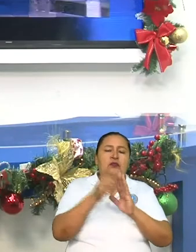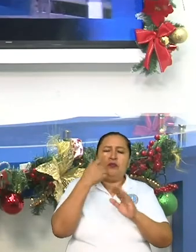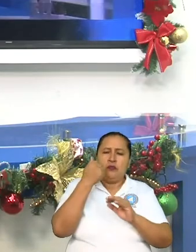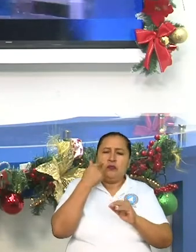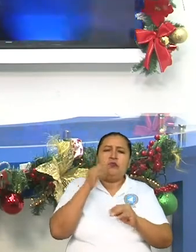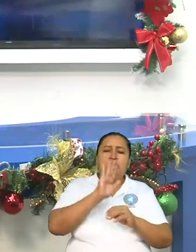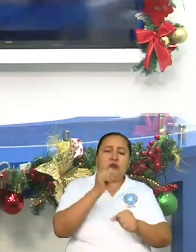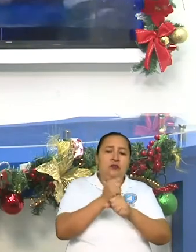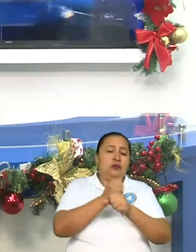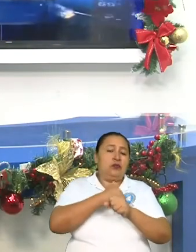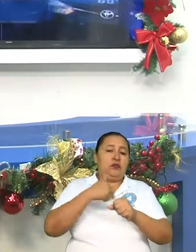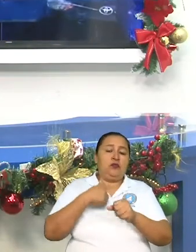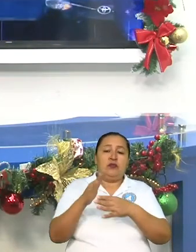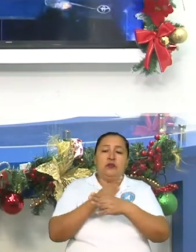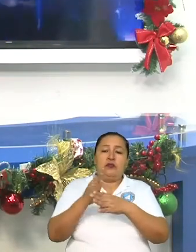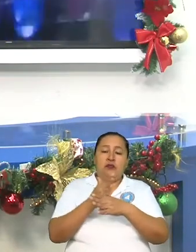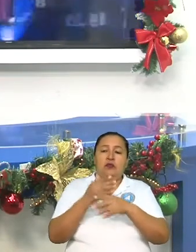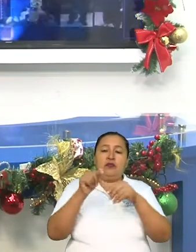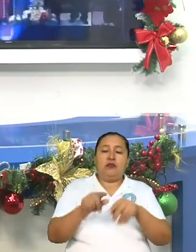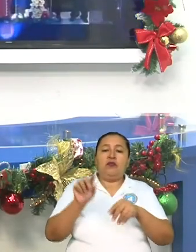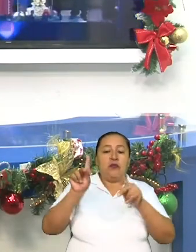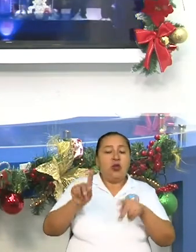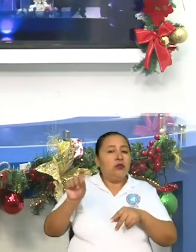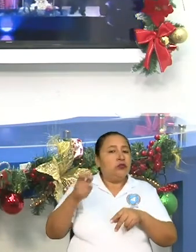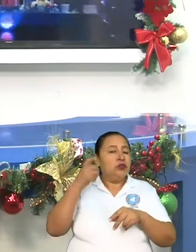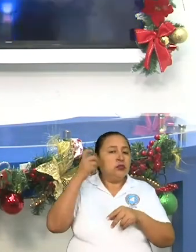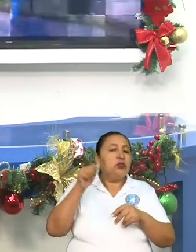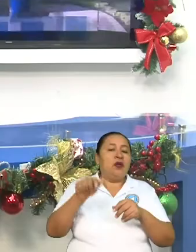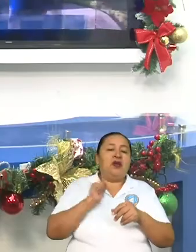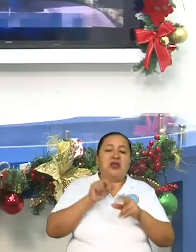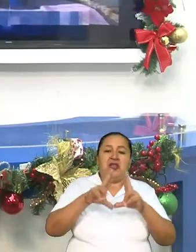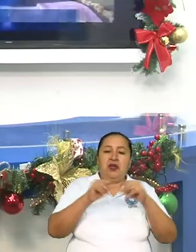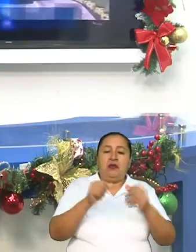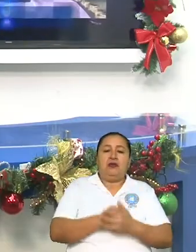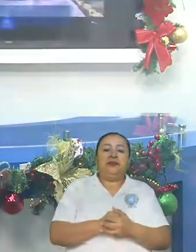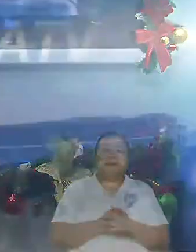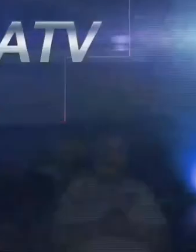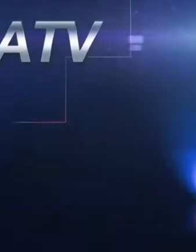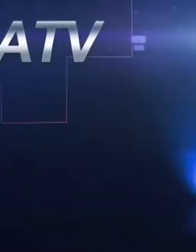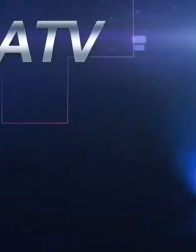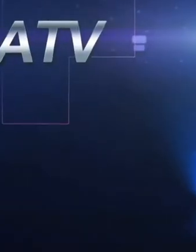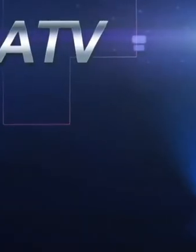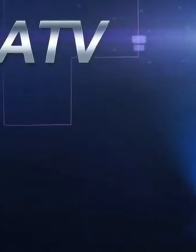la labor que realizan las y los radioaficionados de nuestro país.